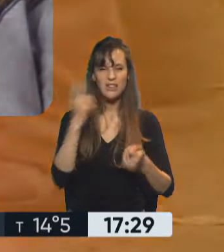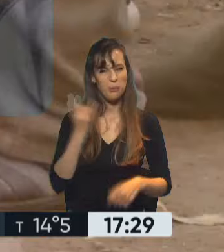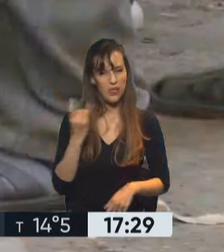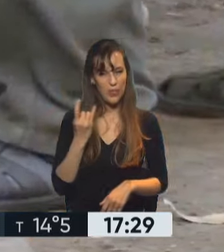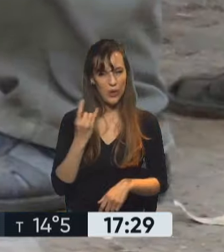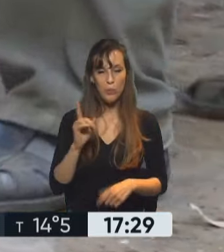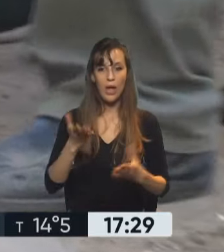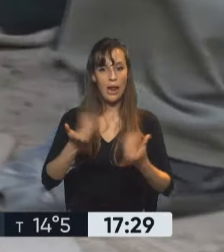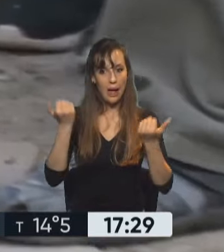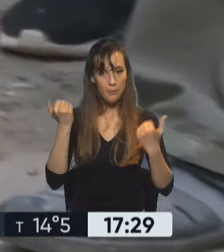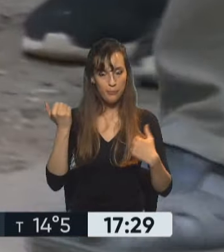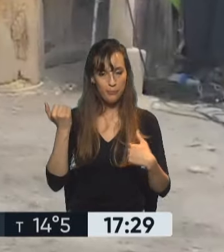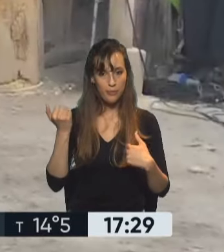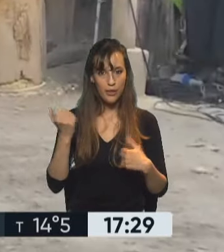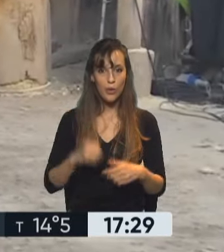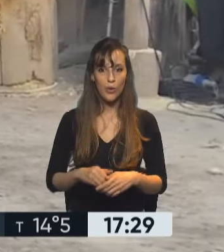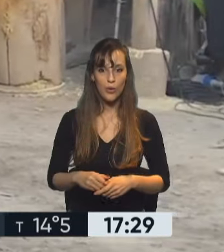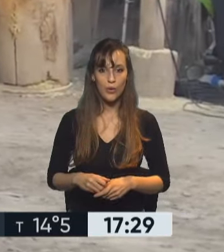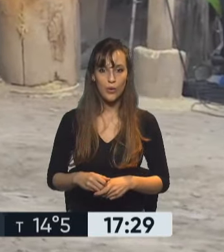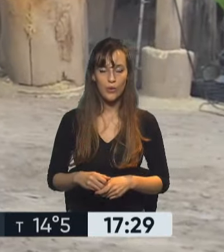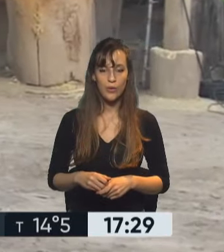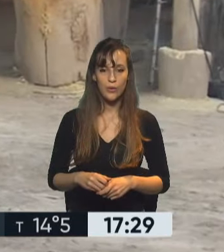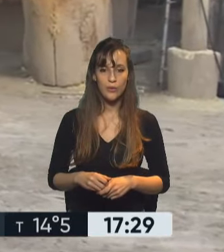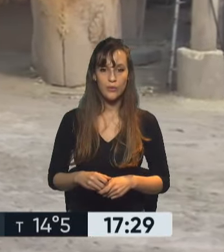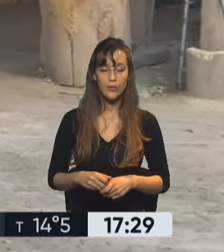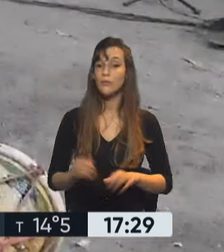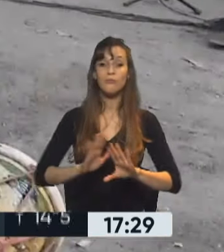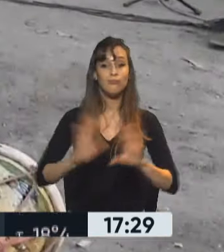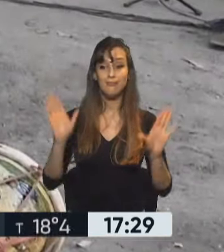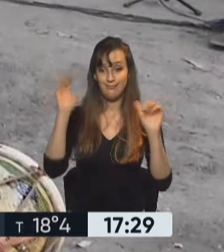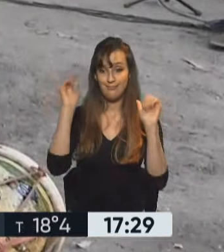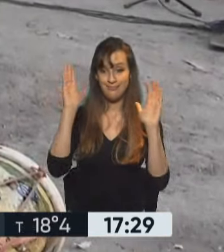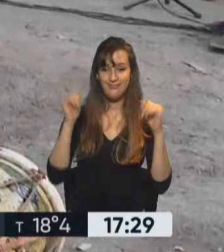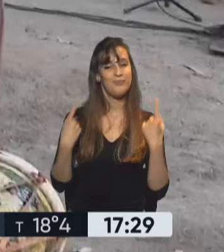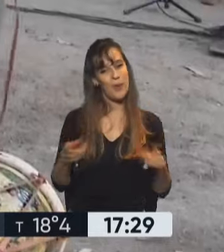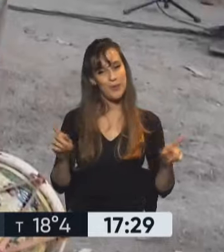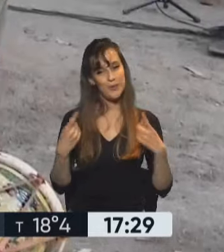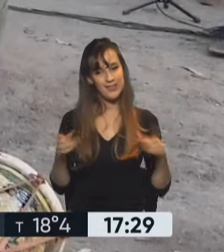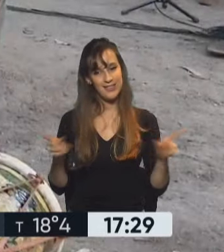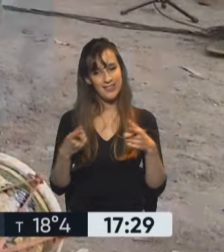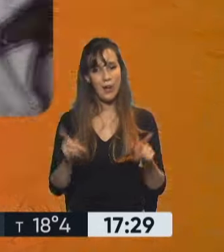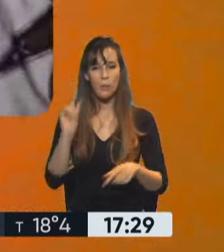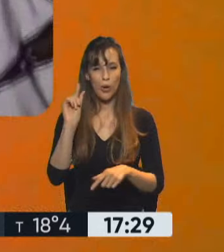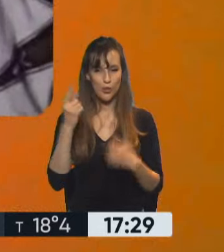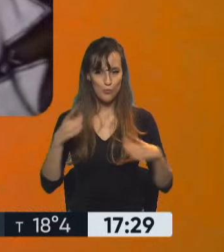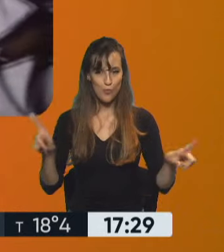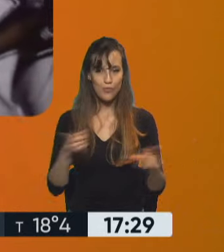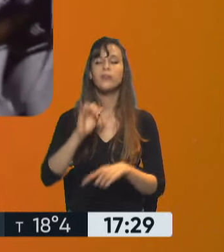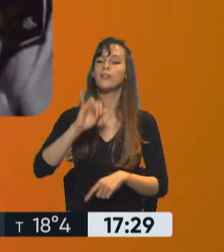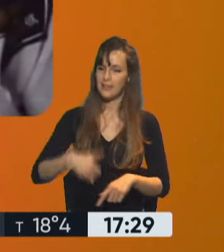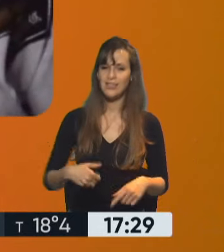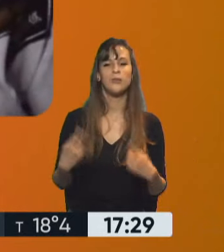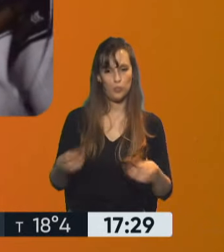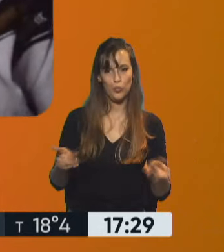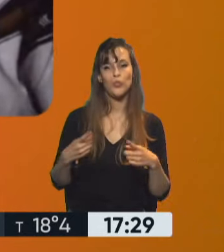ahora es rápido, pero me parece que lo otro lo tenía. Muy bien, nos despedimos con música, vamos, ¿le parece Goico? Bien un poquito bien arriba? Nos vamos con música,